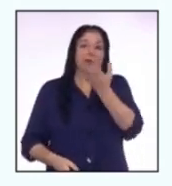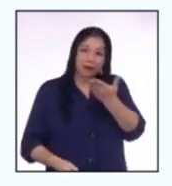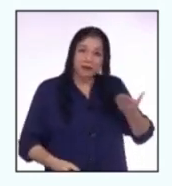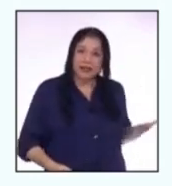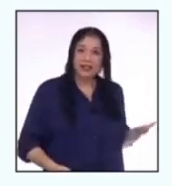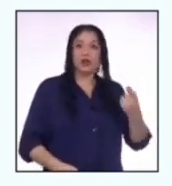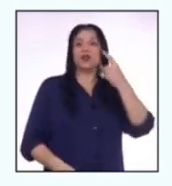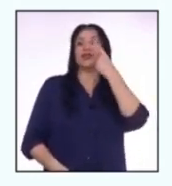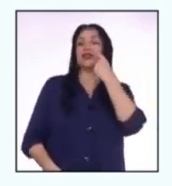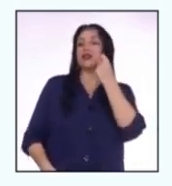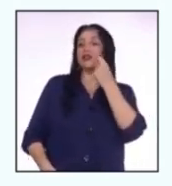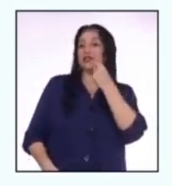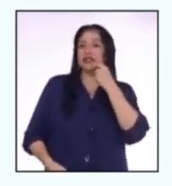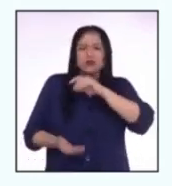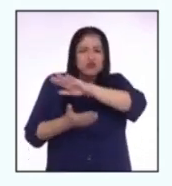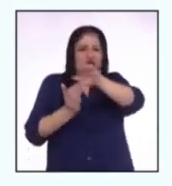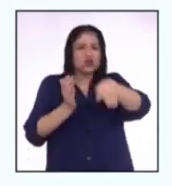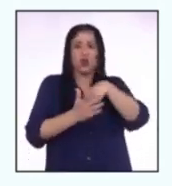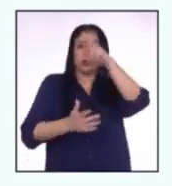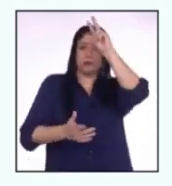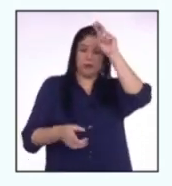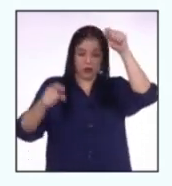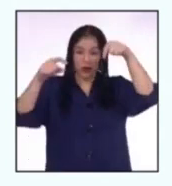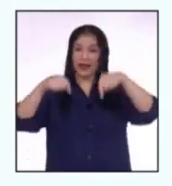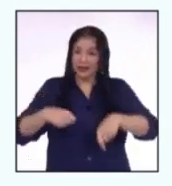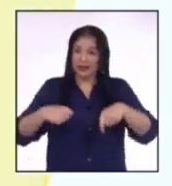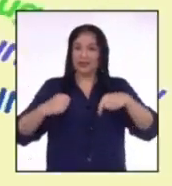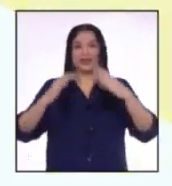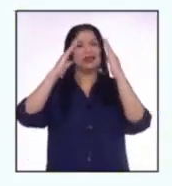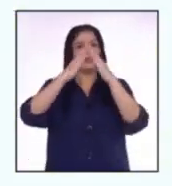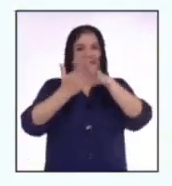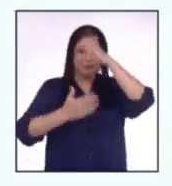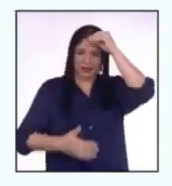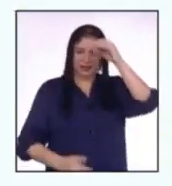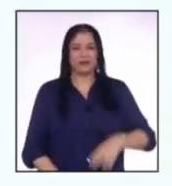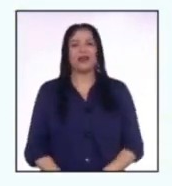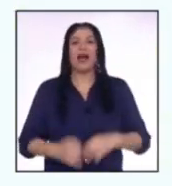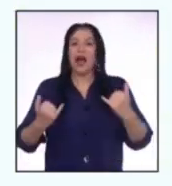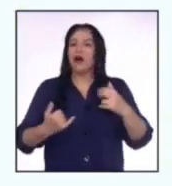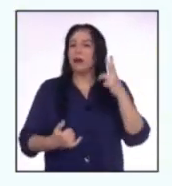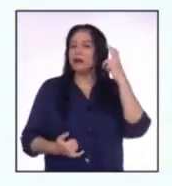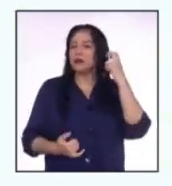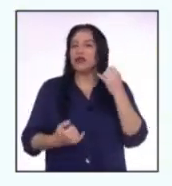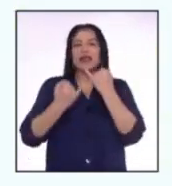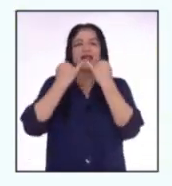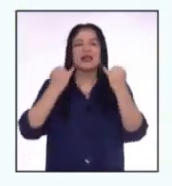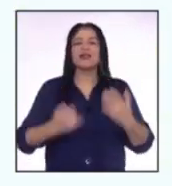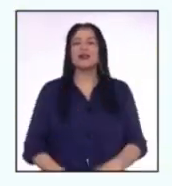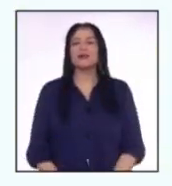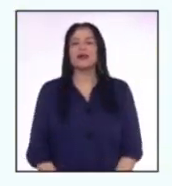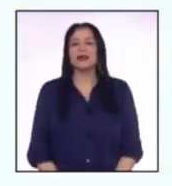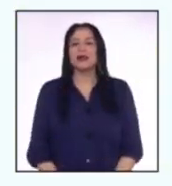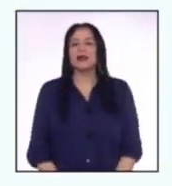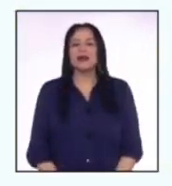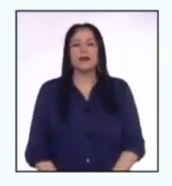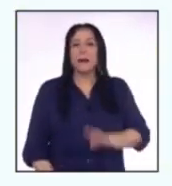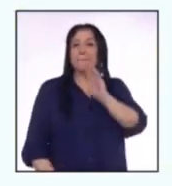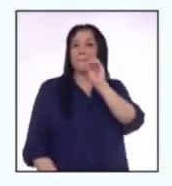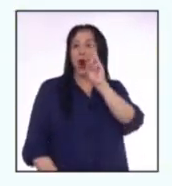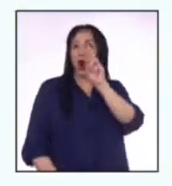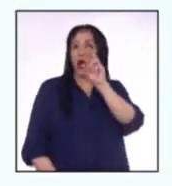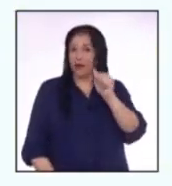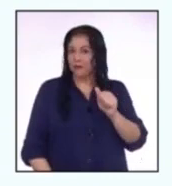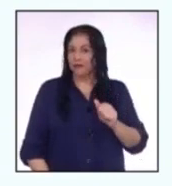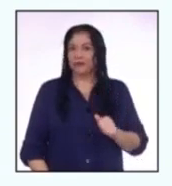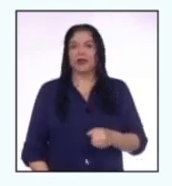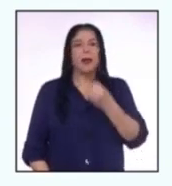sin nombre a uno imagina mundo ahora escuchamos nuestro saludo en hora